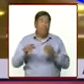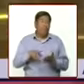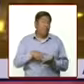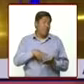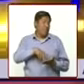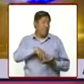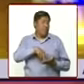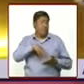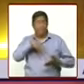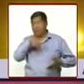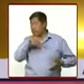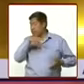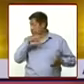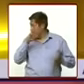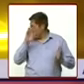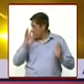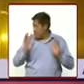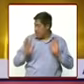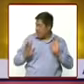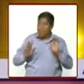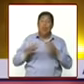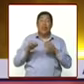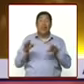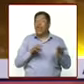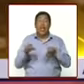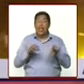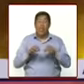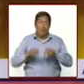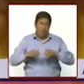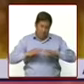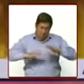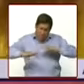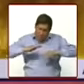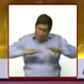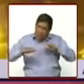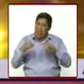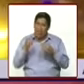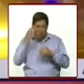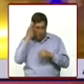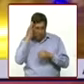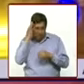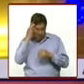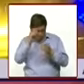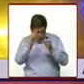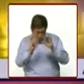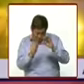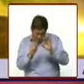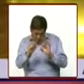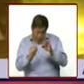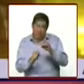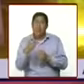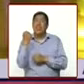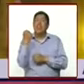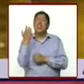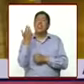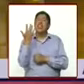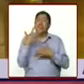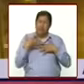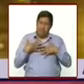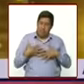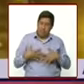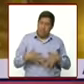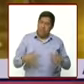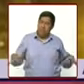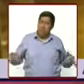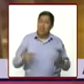es importante. Y lo que estamos mostrando son los diseñadores, son más de 10 diseñadores, cada uno está presentando 15 trajes. ¿Y